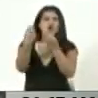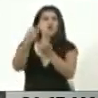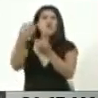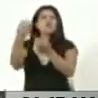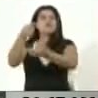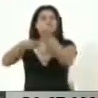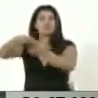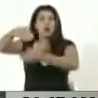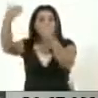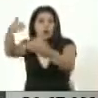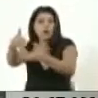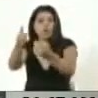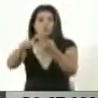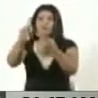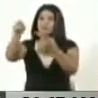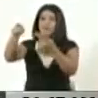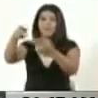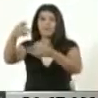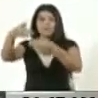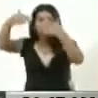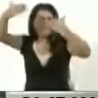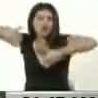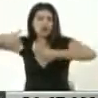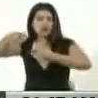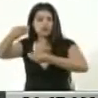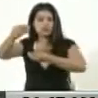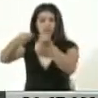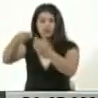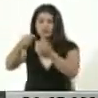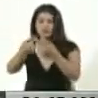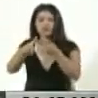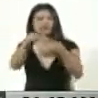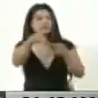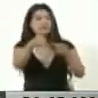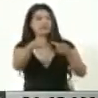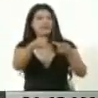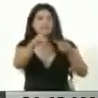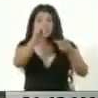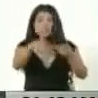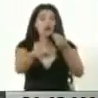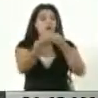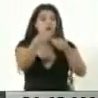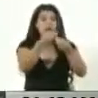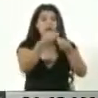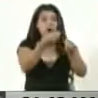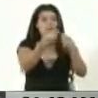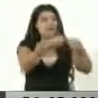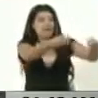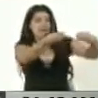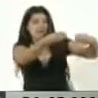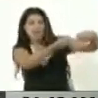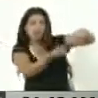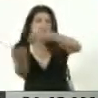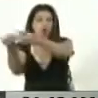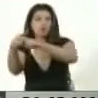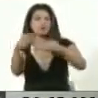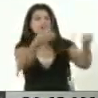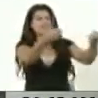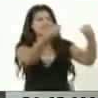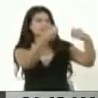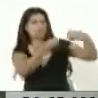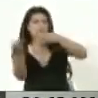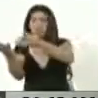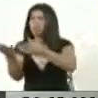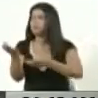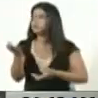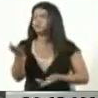del sabotaje a la economía, de la guerra económica, a través del desvío de alimentos, a través de, bueno, de esto múltiples... es lo que se llama guerra